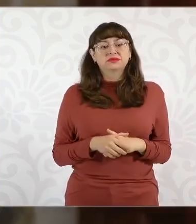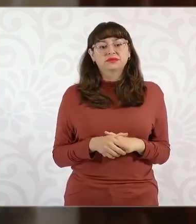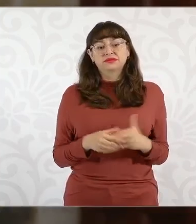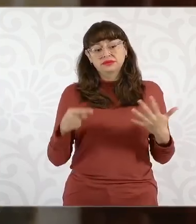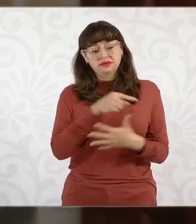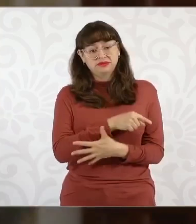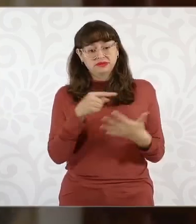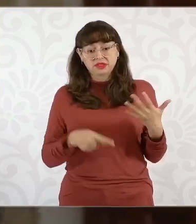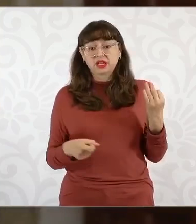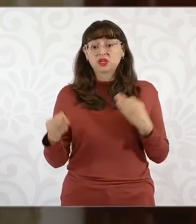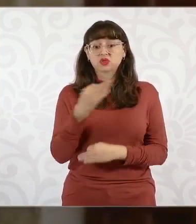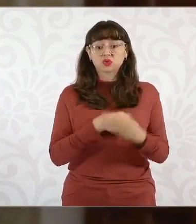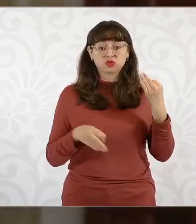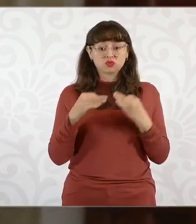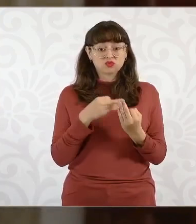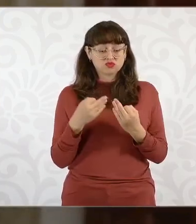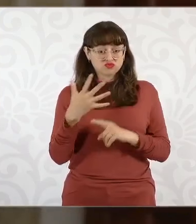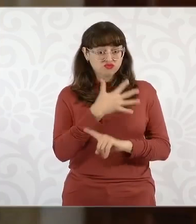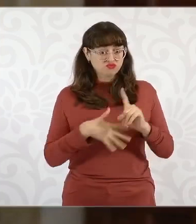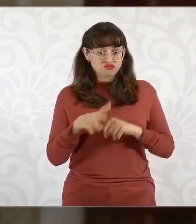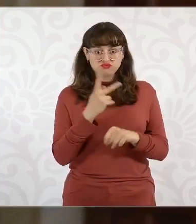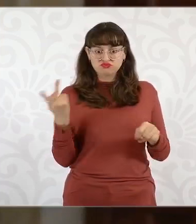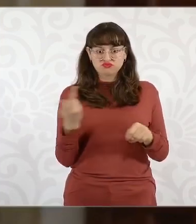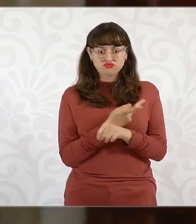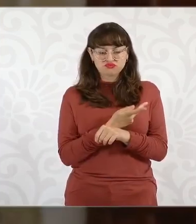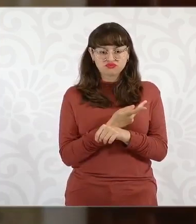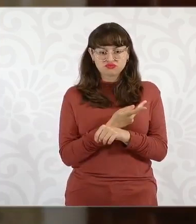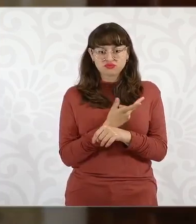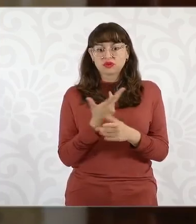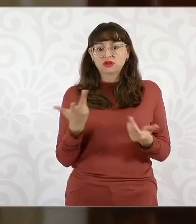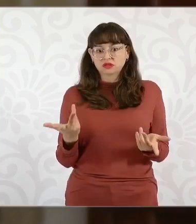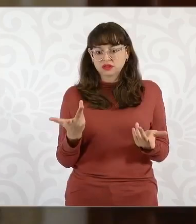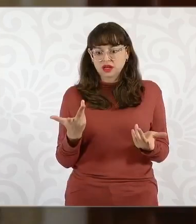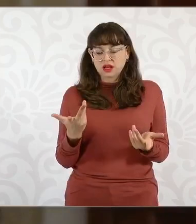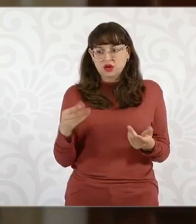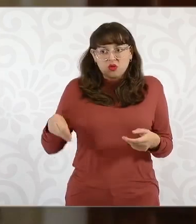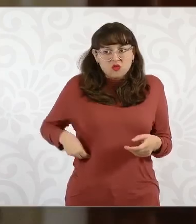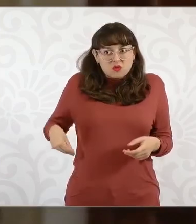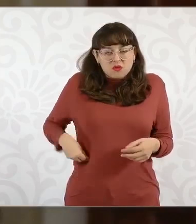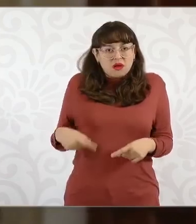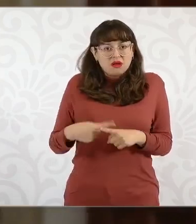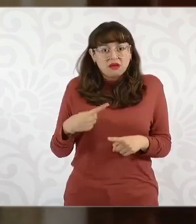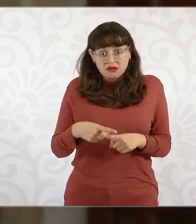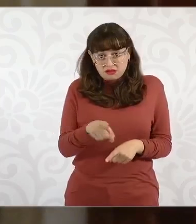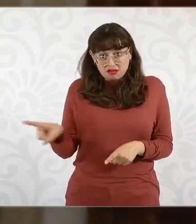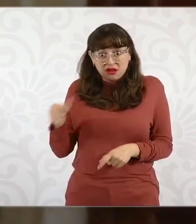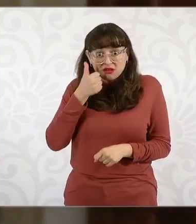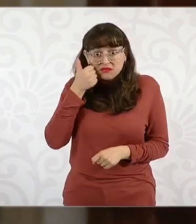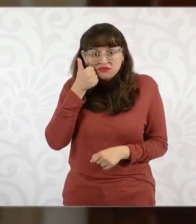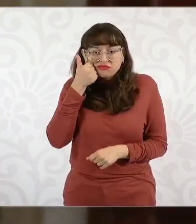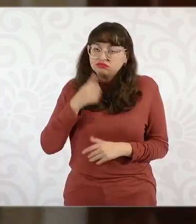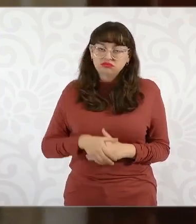todo esto en un contexto en el cual evidentemente quienes tienen la responsabilidad de lo que pasó ahí, pues no son los